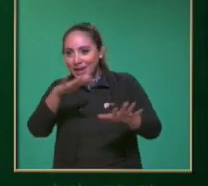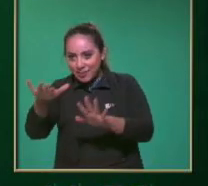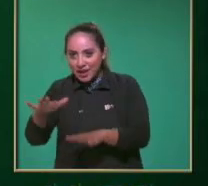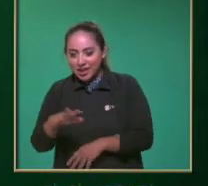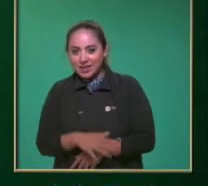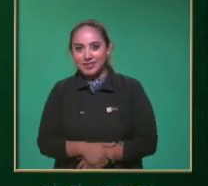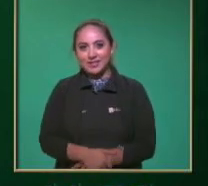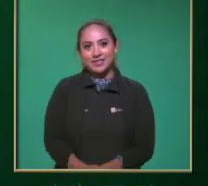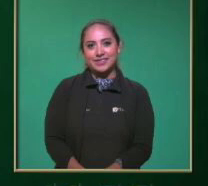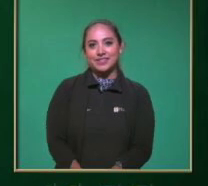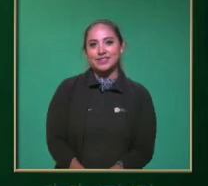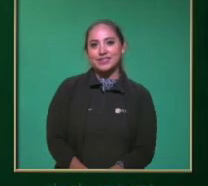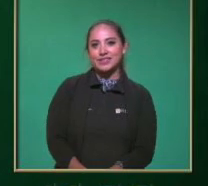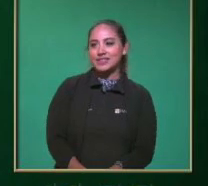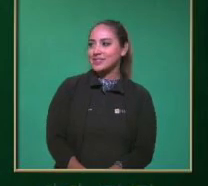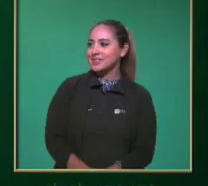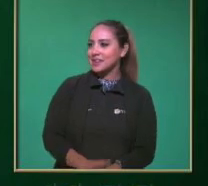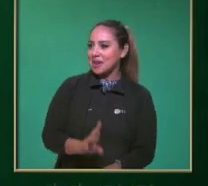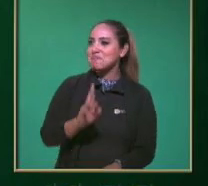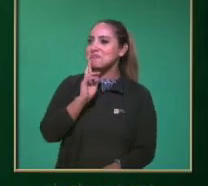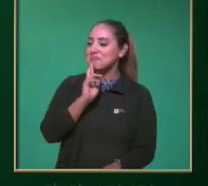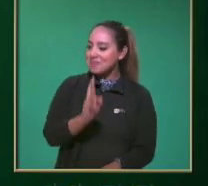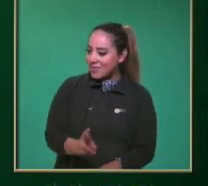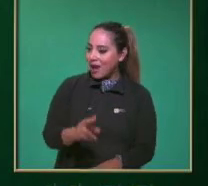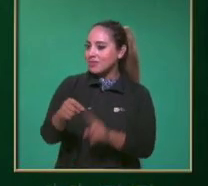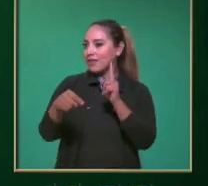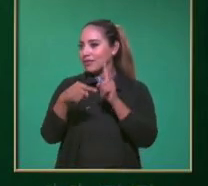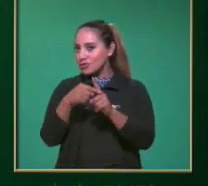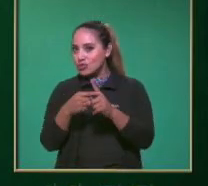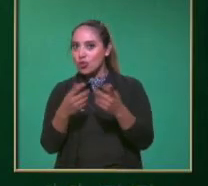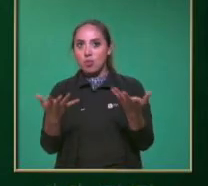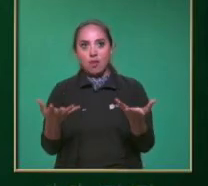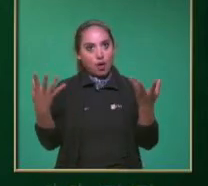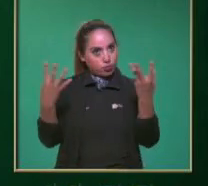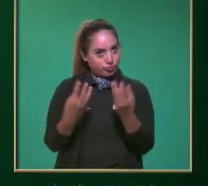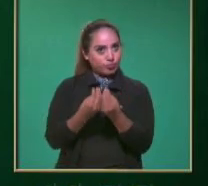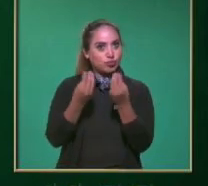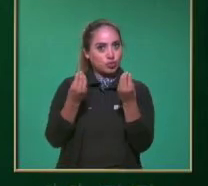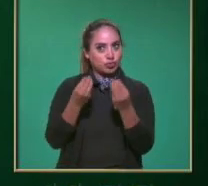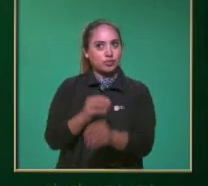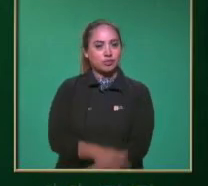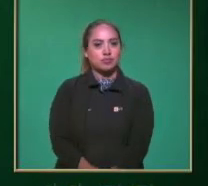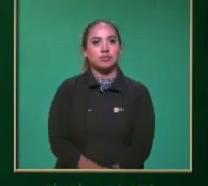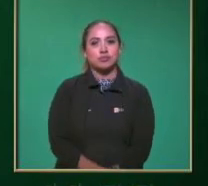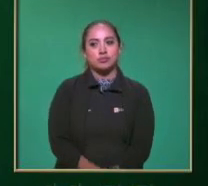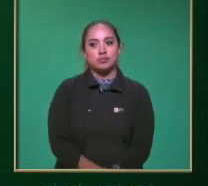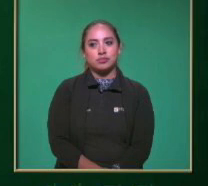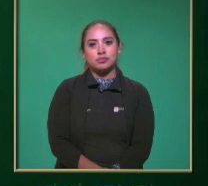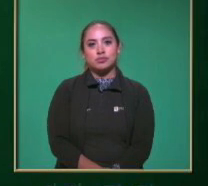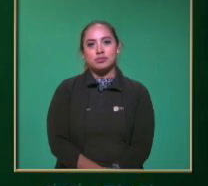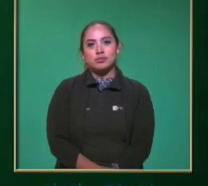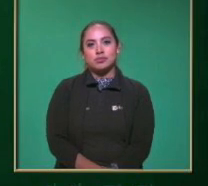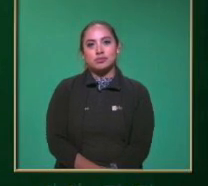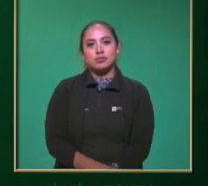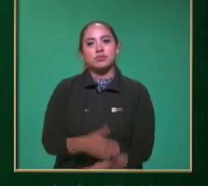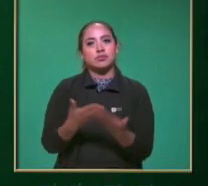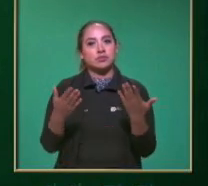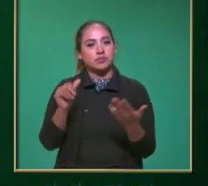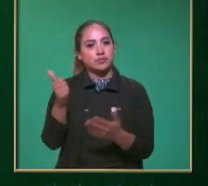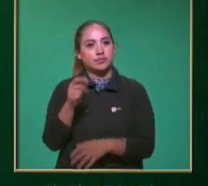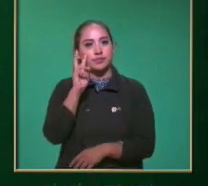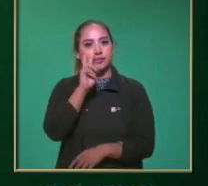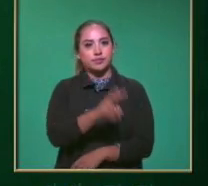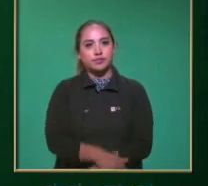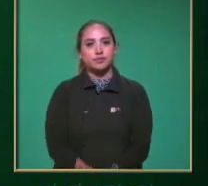Hoy, y esto lo pudimos resolver con una suma. Juntaron bastantes, ¿verdad? Muchas. Ahora veamos la